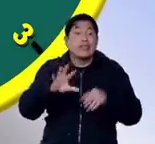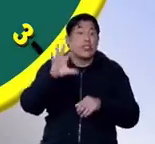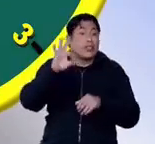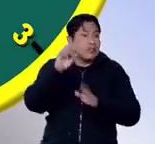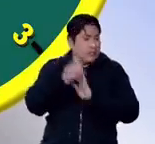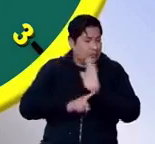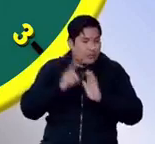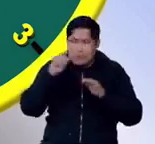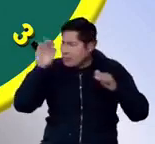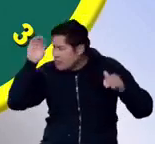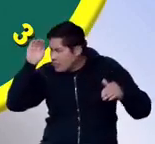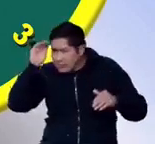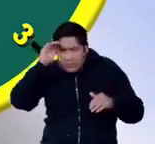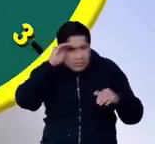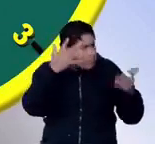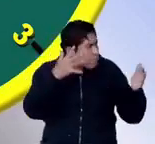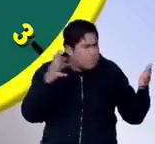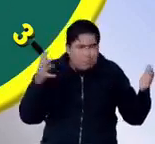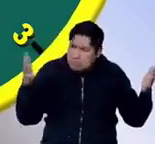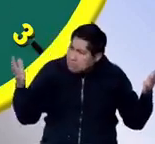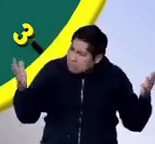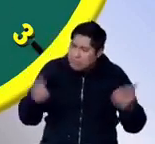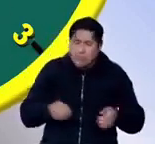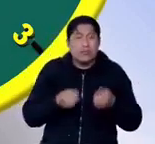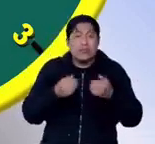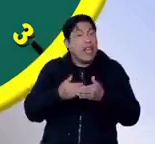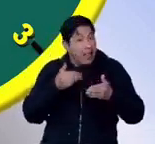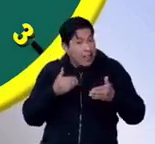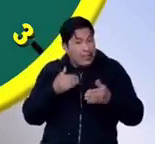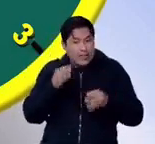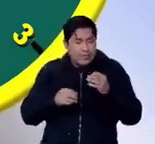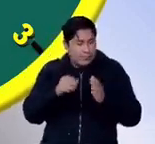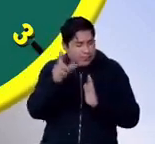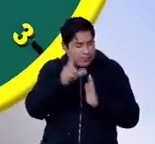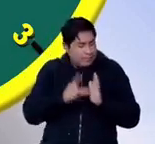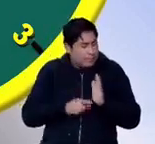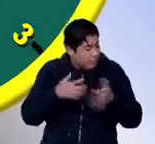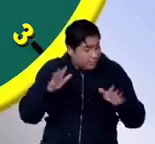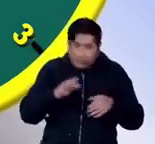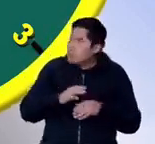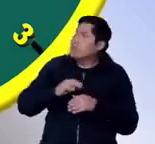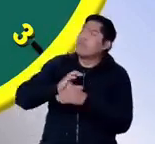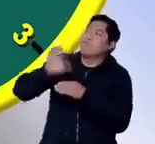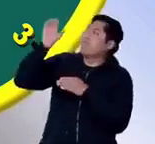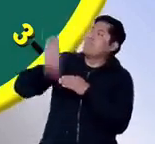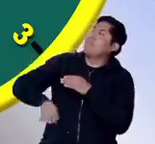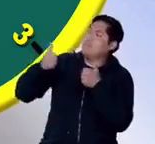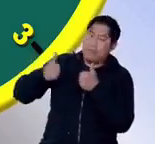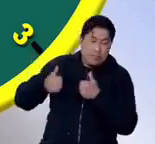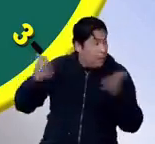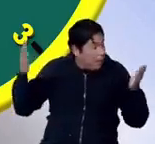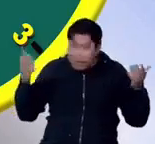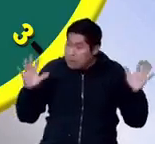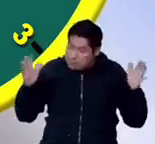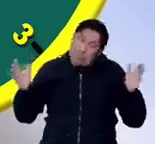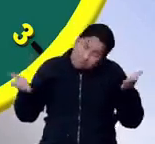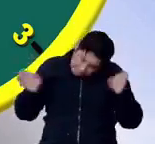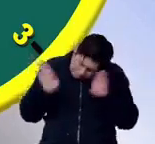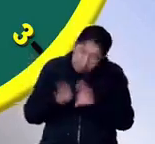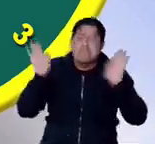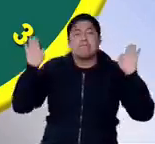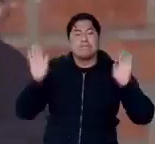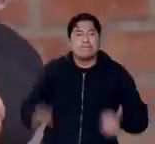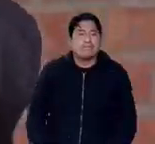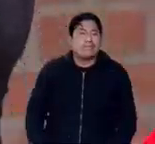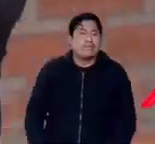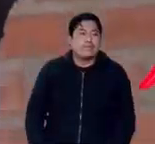han cumplido las 9 horas y no hay más electores presentes. También se puede cerrar antes de ese tiempo si votaron todas las personas habilitadas de esa